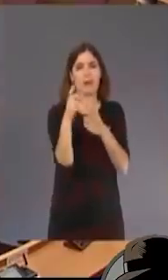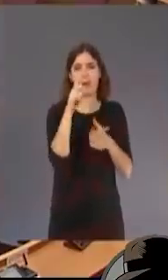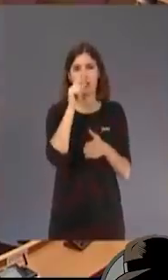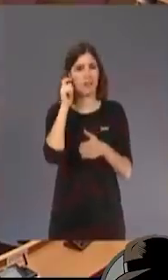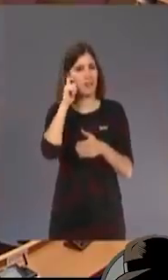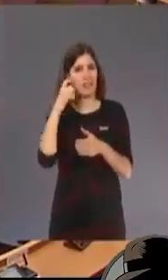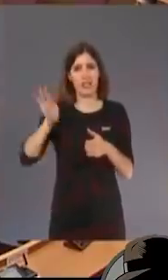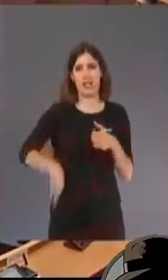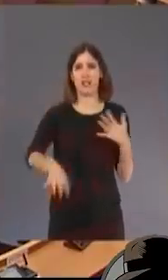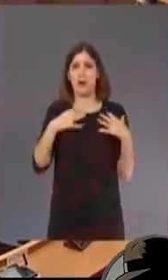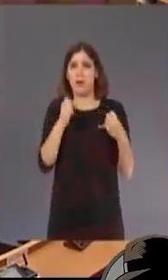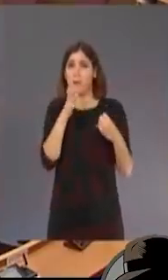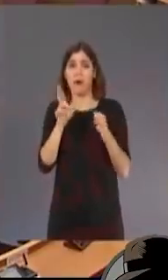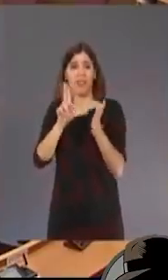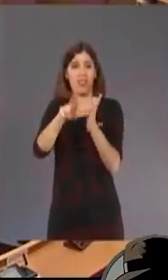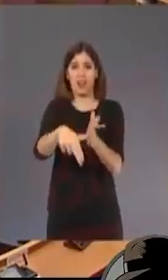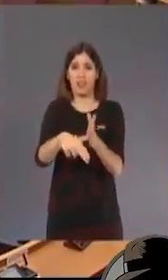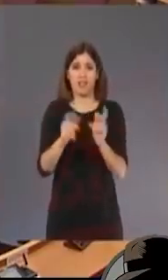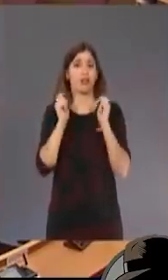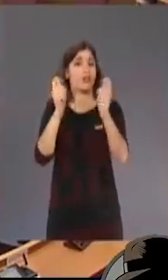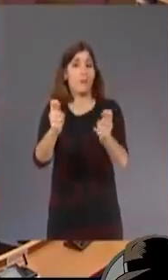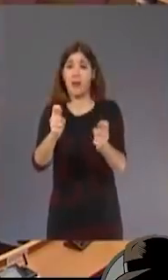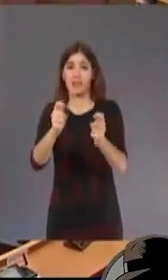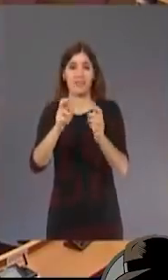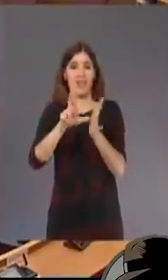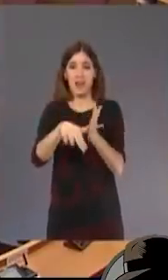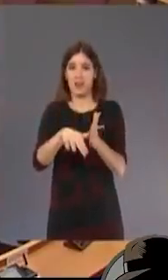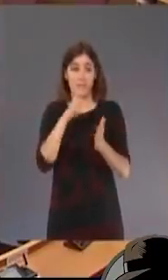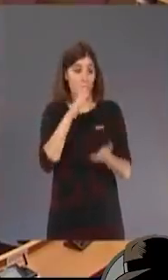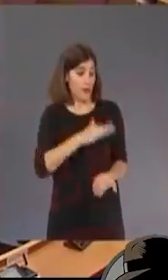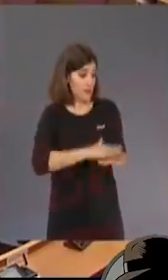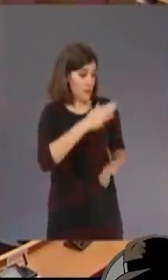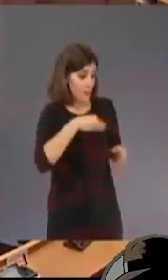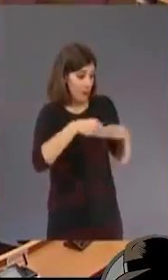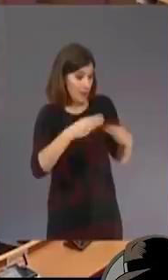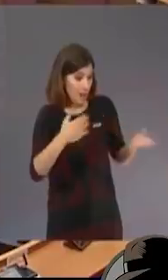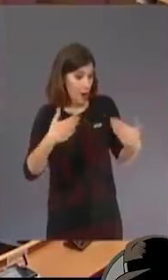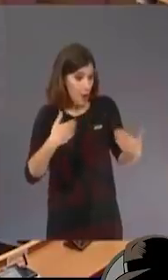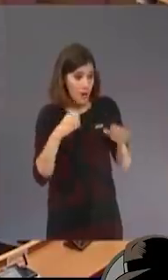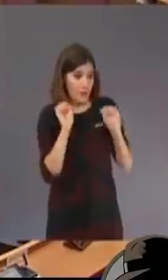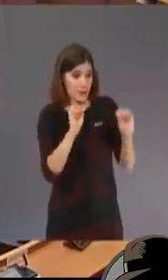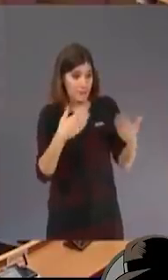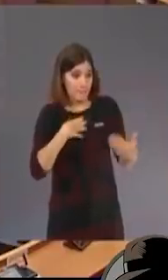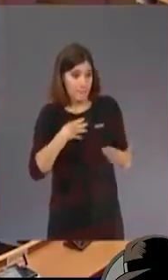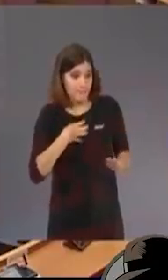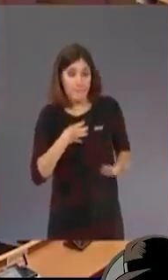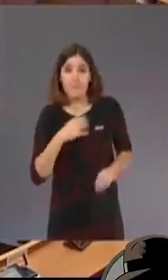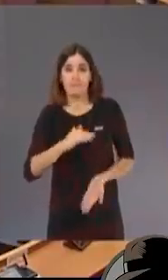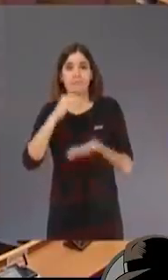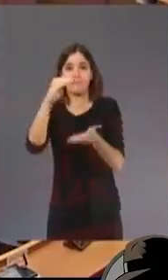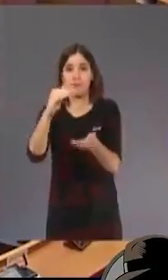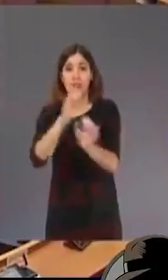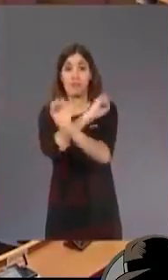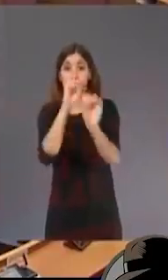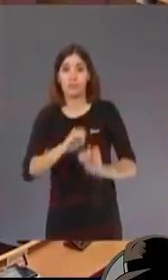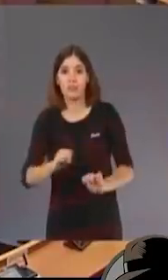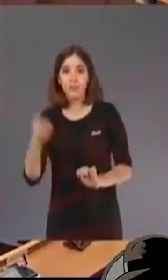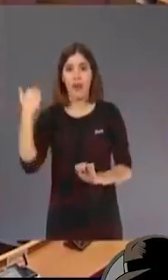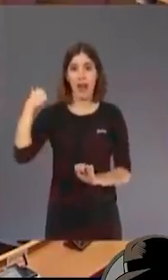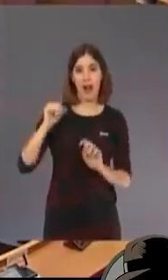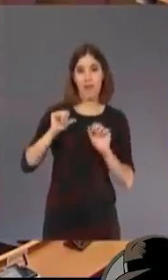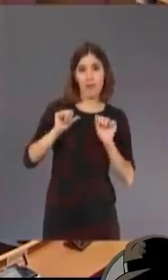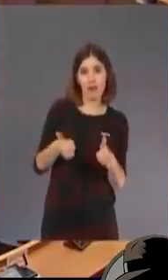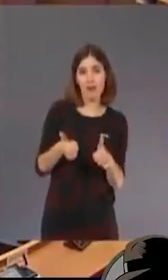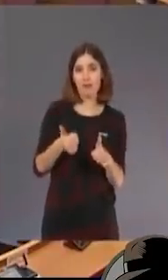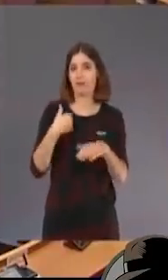la funesta Carmen Montón, exministra de Sanidad, fue la que dijo que los sanitarios se contagiaban de